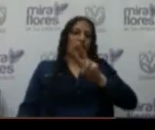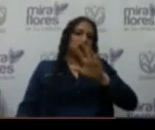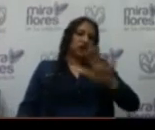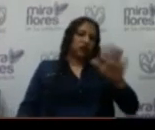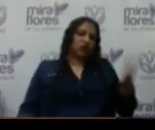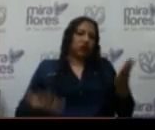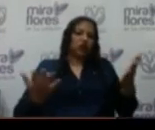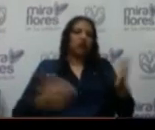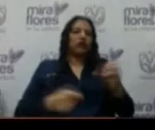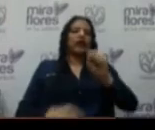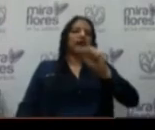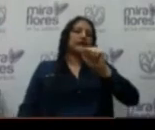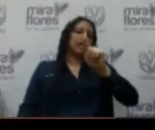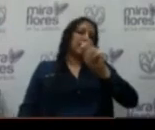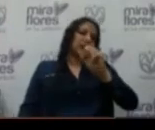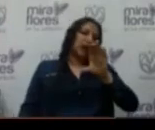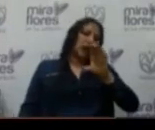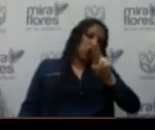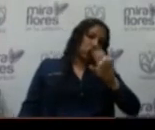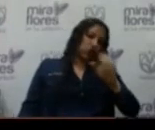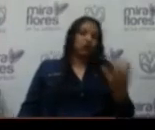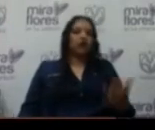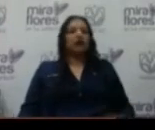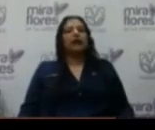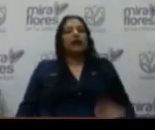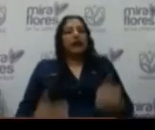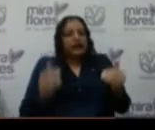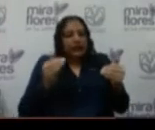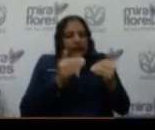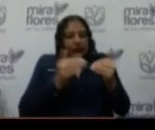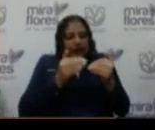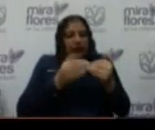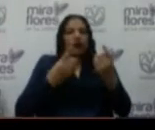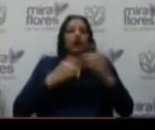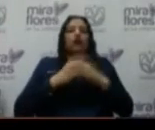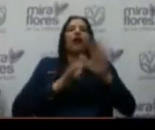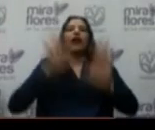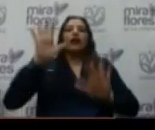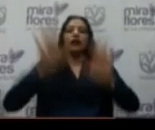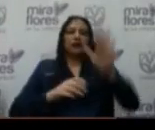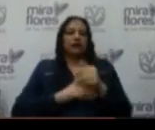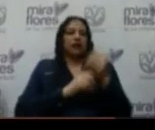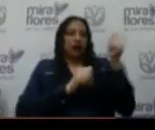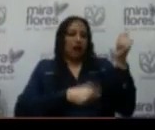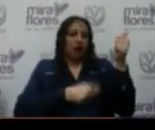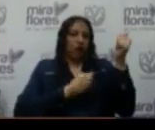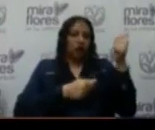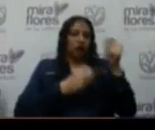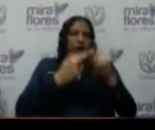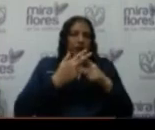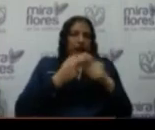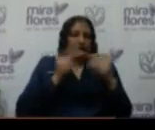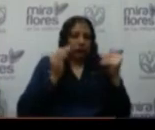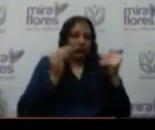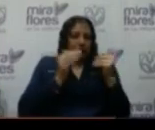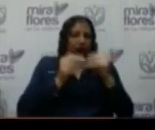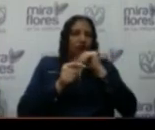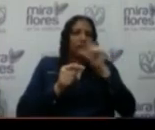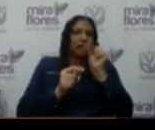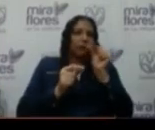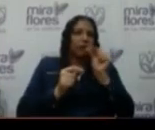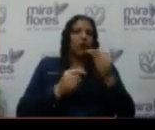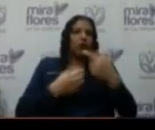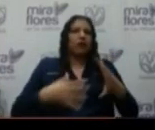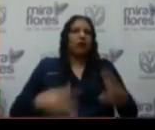Cruz. Esto se llevará a cabo próximamente, el día 15 de agosto. Nos falta pocos días para